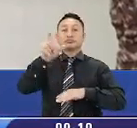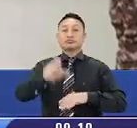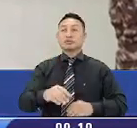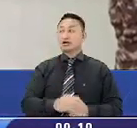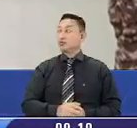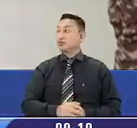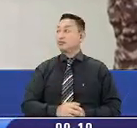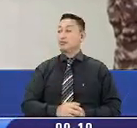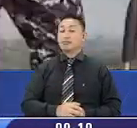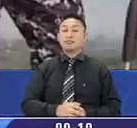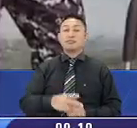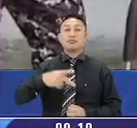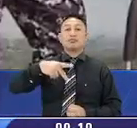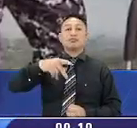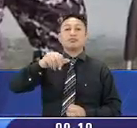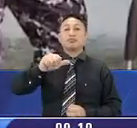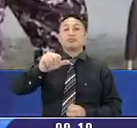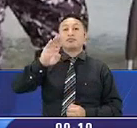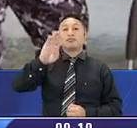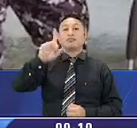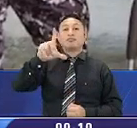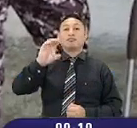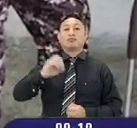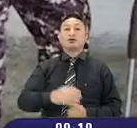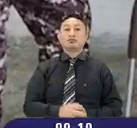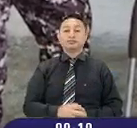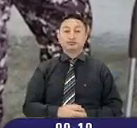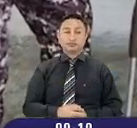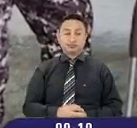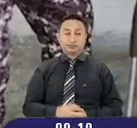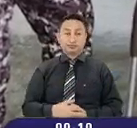Pablo Muentes. Informó José Morales.